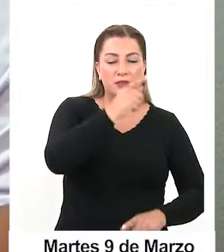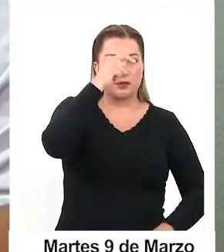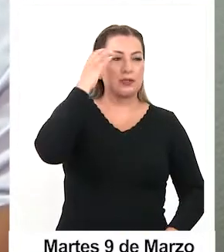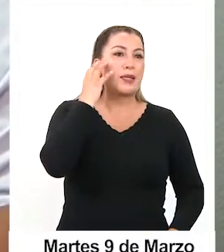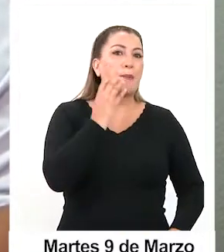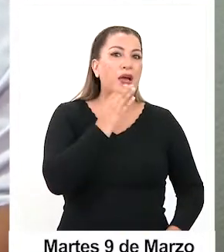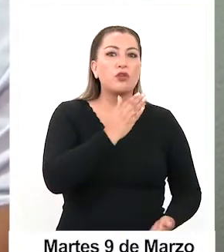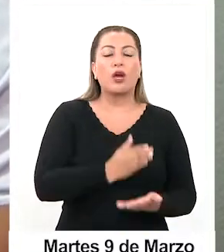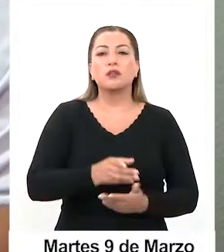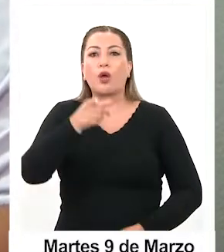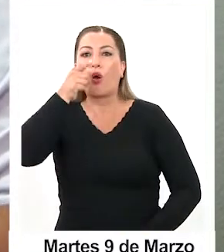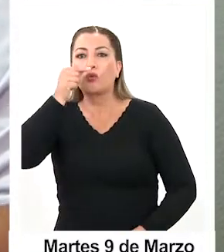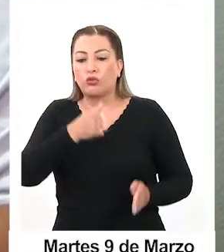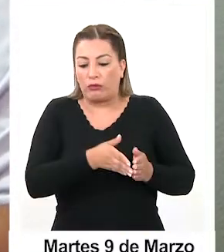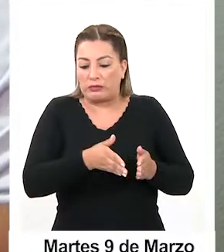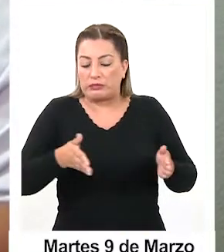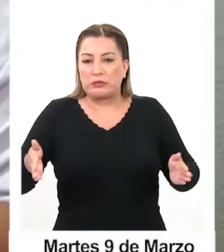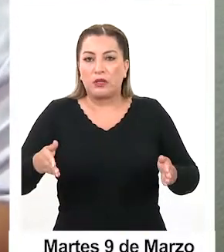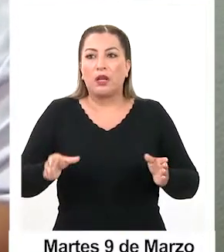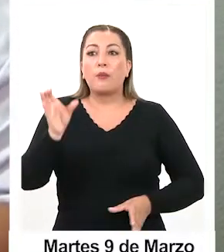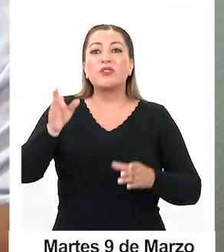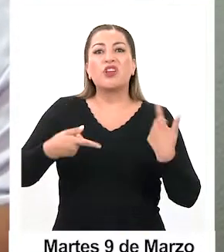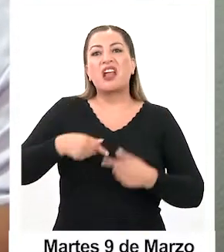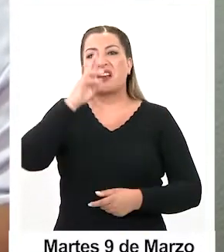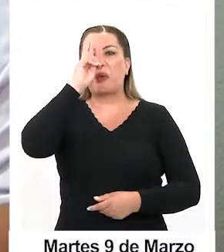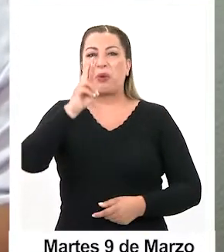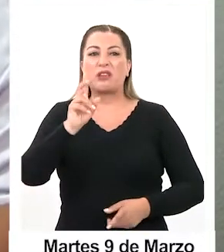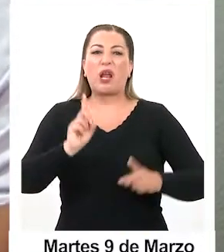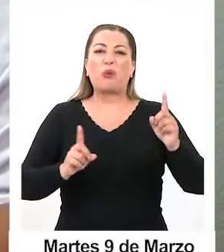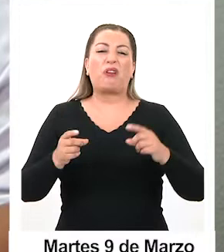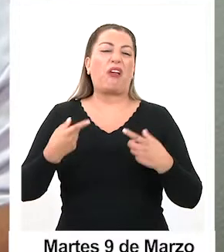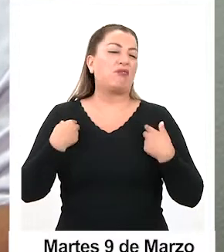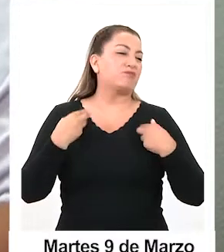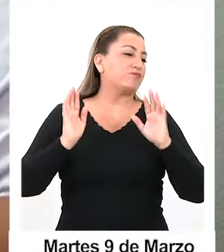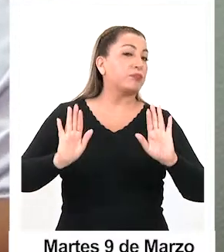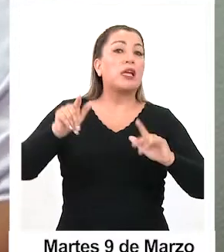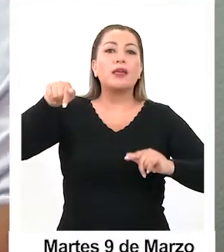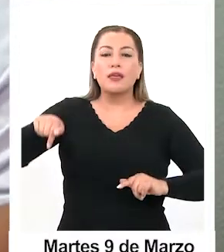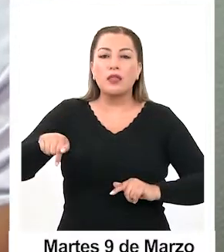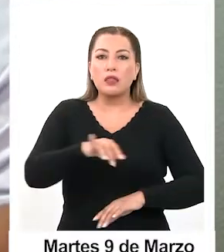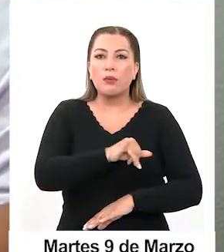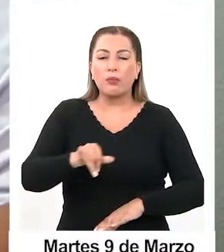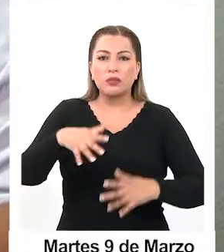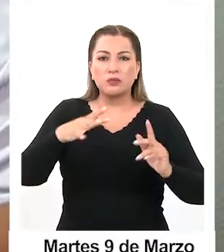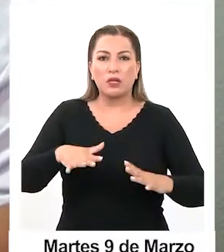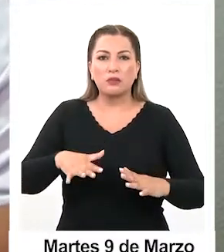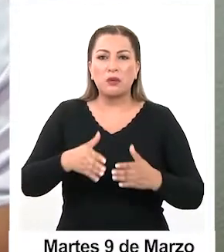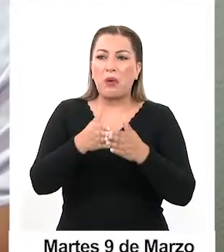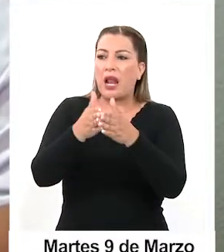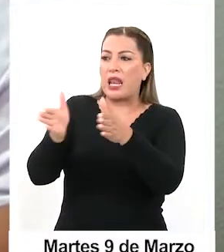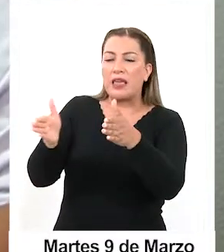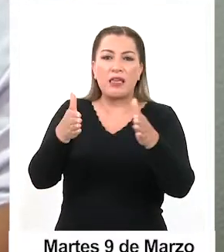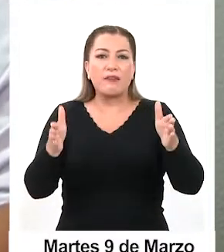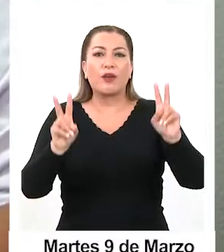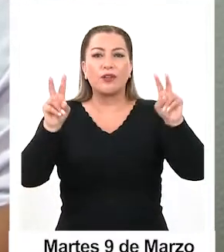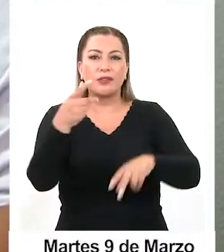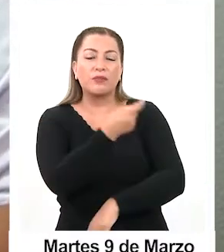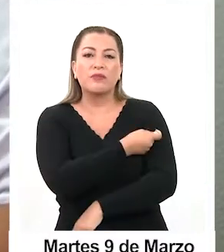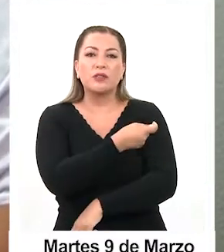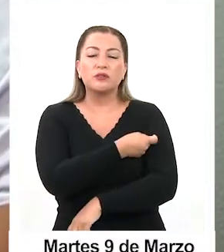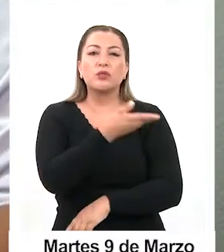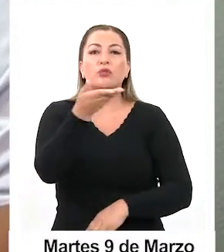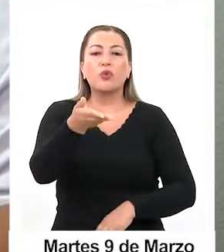octubre. La gente de algún modo en un principio la respetó, después ya no la respetaba tanto. Y ahora, claro, hemos pasado una etapa de mayor apertura con el proceso de vacunación, pero ¿cómo ha